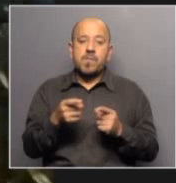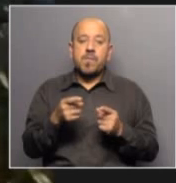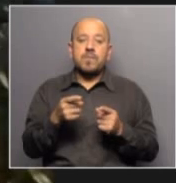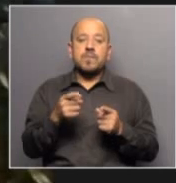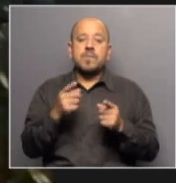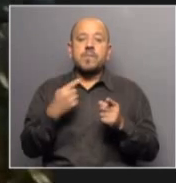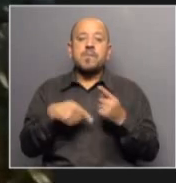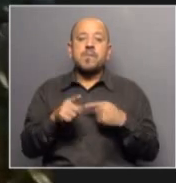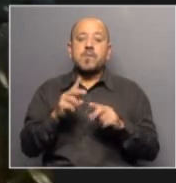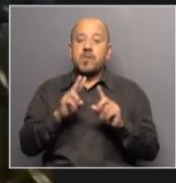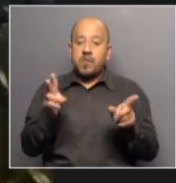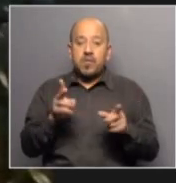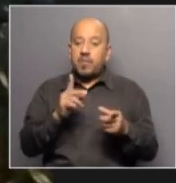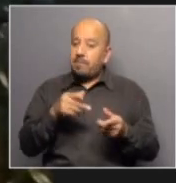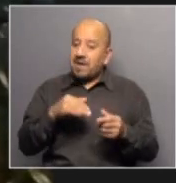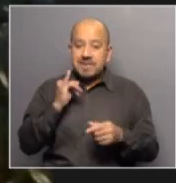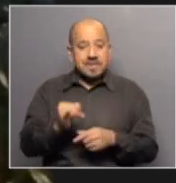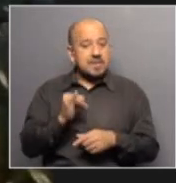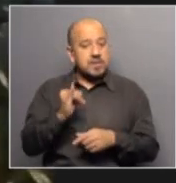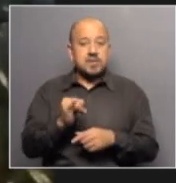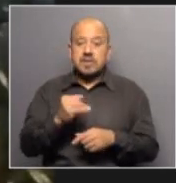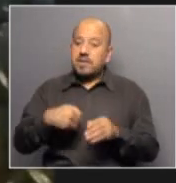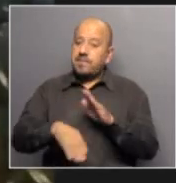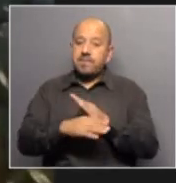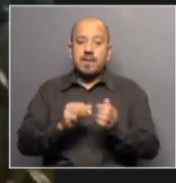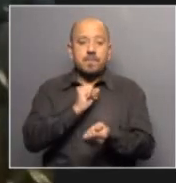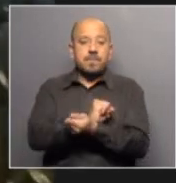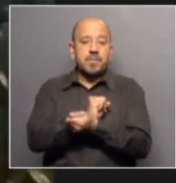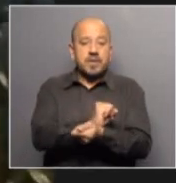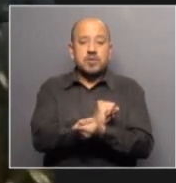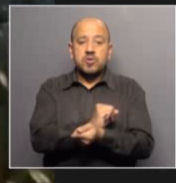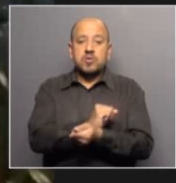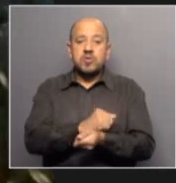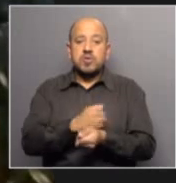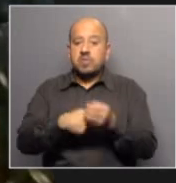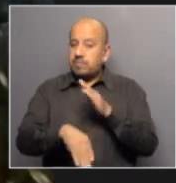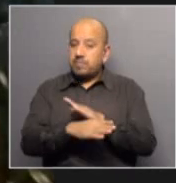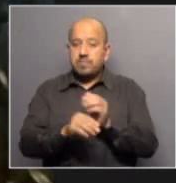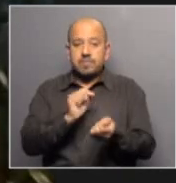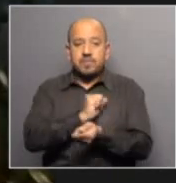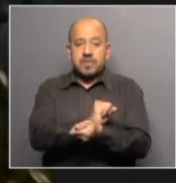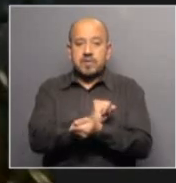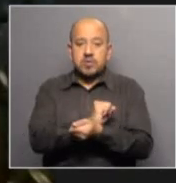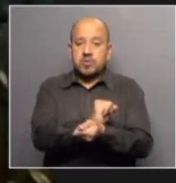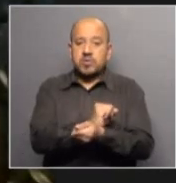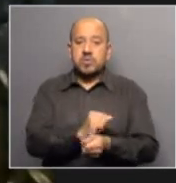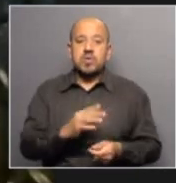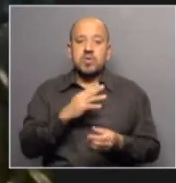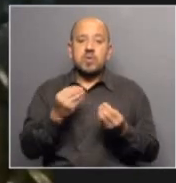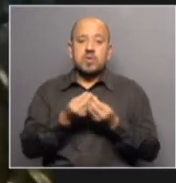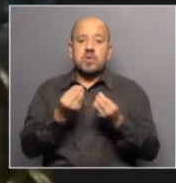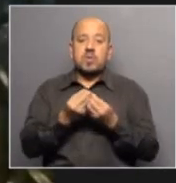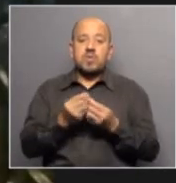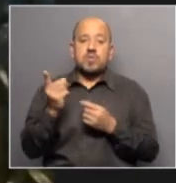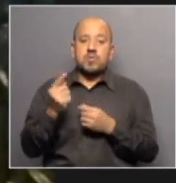no son excarcelables. ¿Tá? O te toca prisión domiciliaria teniendo suerte o vas directo a Santiago Vázquez, como le ha pasado